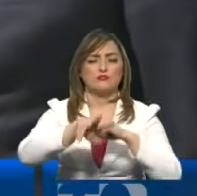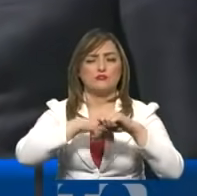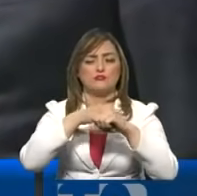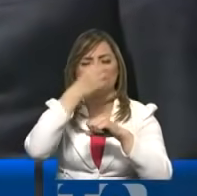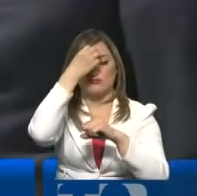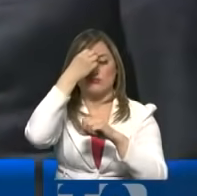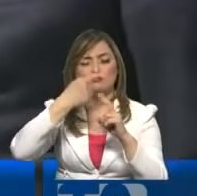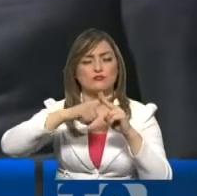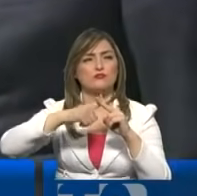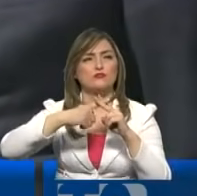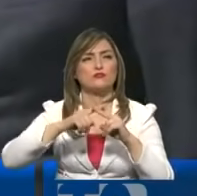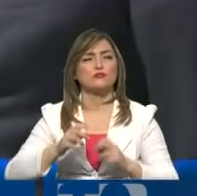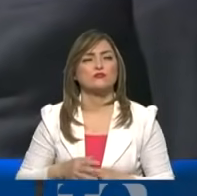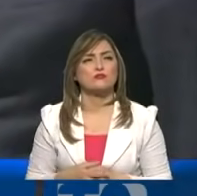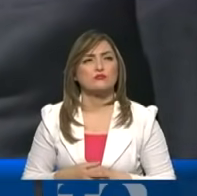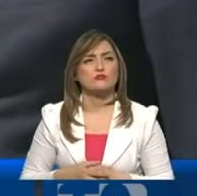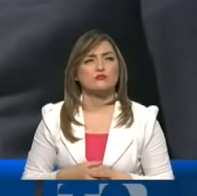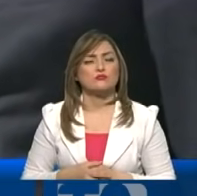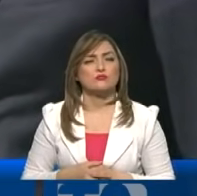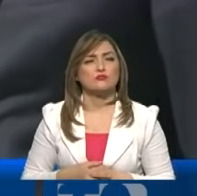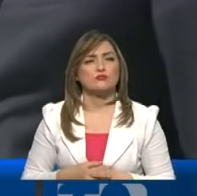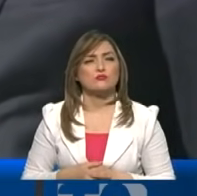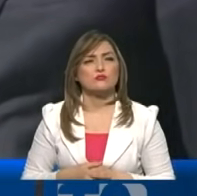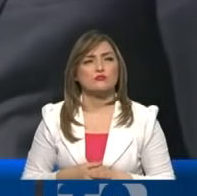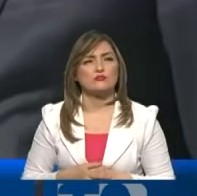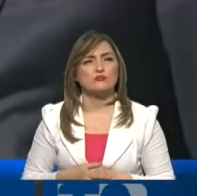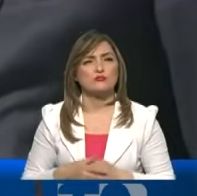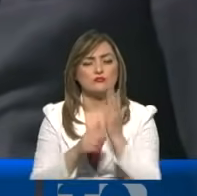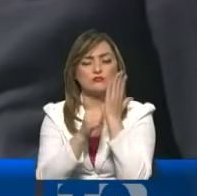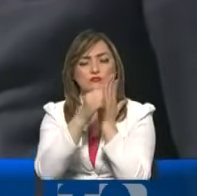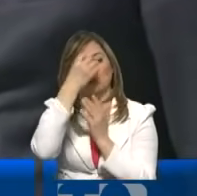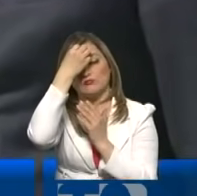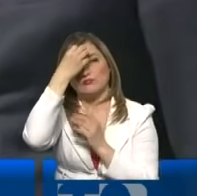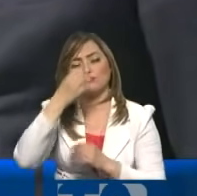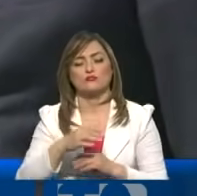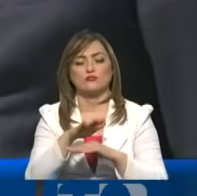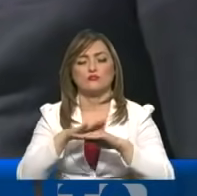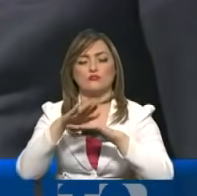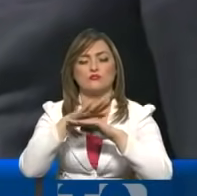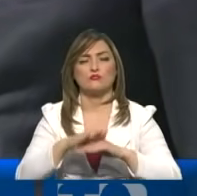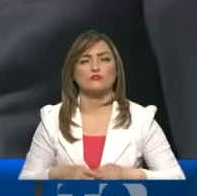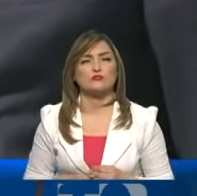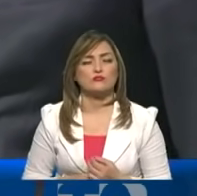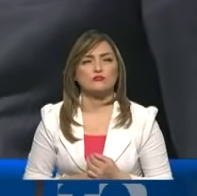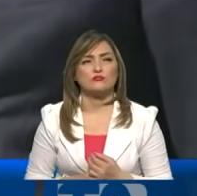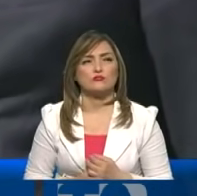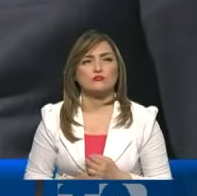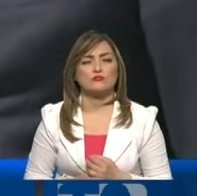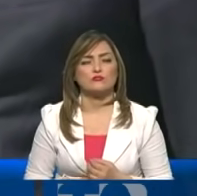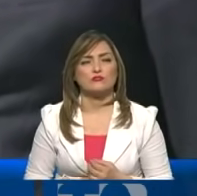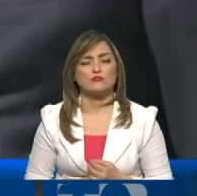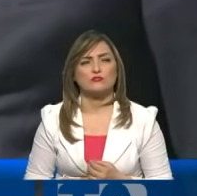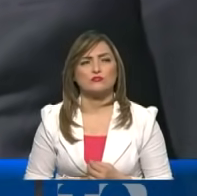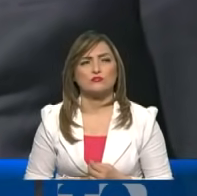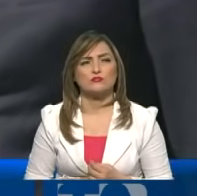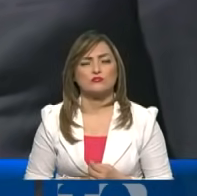inicial desde el subnivel que corresponde al Ministerio de Educación hasta bachillerato. Depende de la institución educativa, tiene